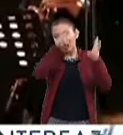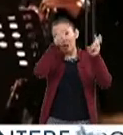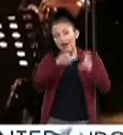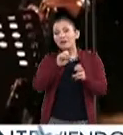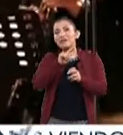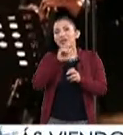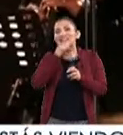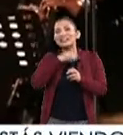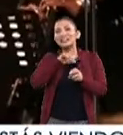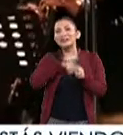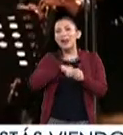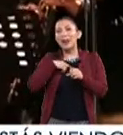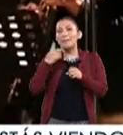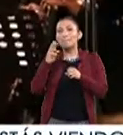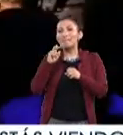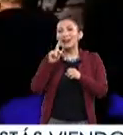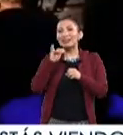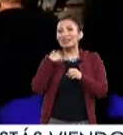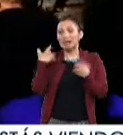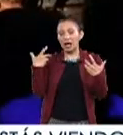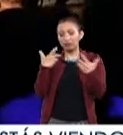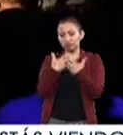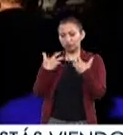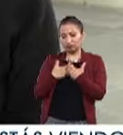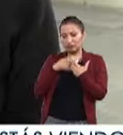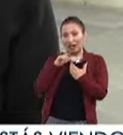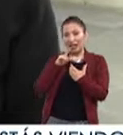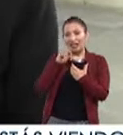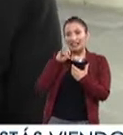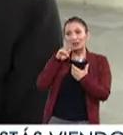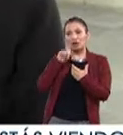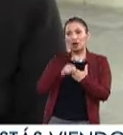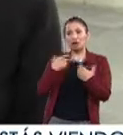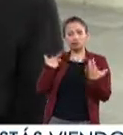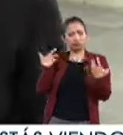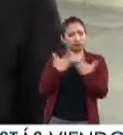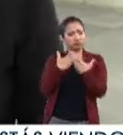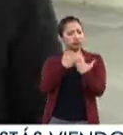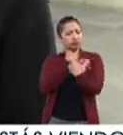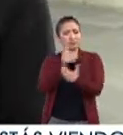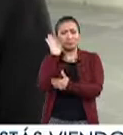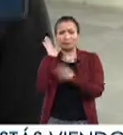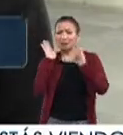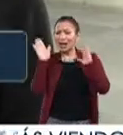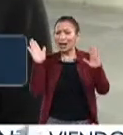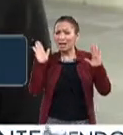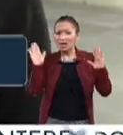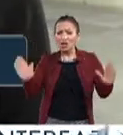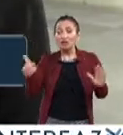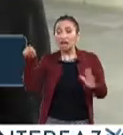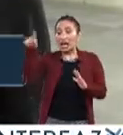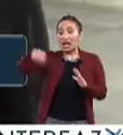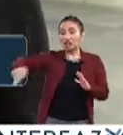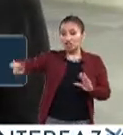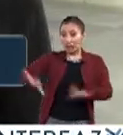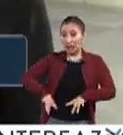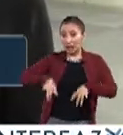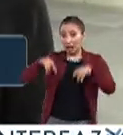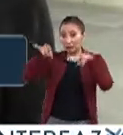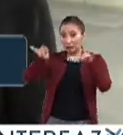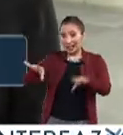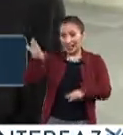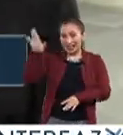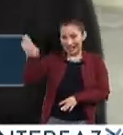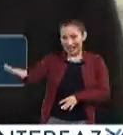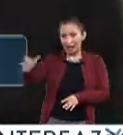Festival Vértice, brinda un estreno dedicado al ensamble Elysion. Sí, es un ensamble fantástico. Ellos son de Australia,